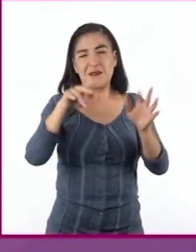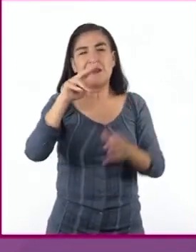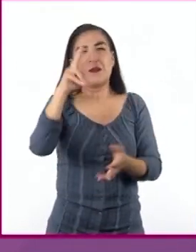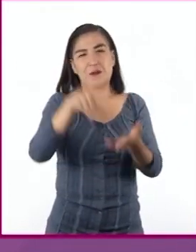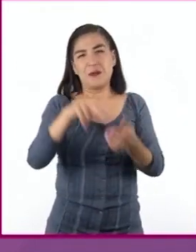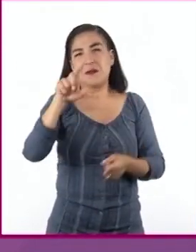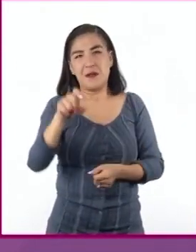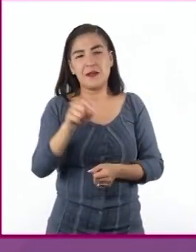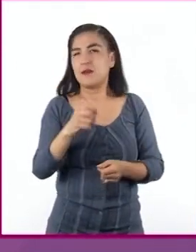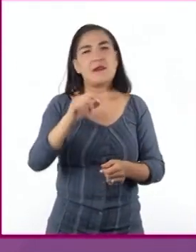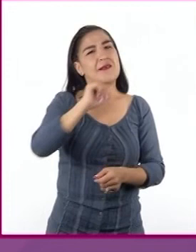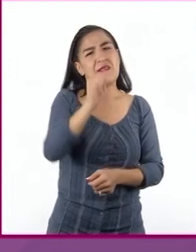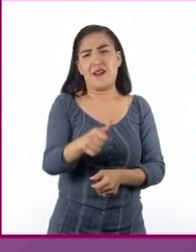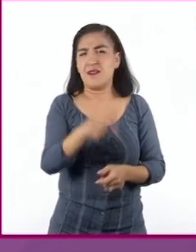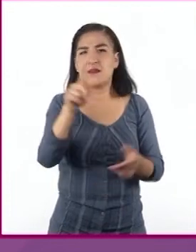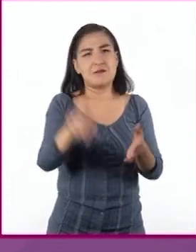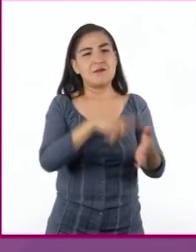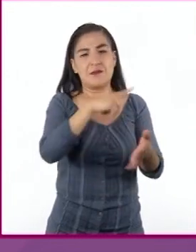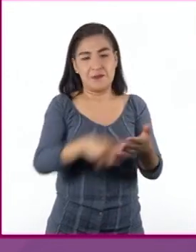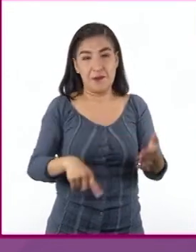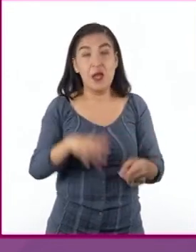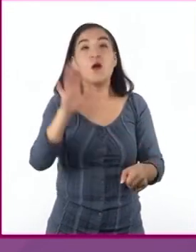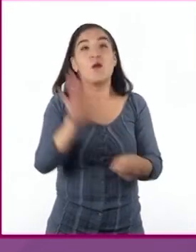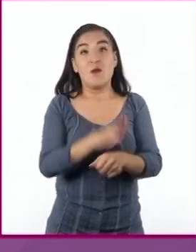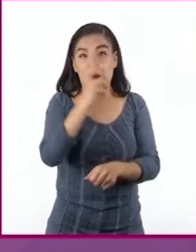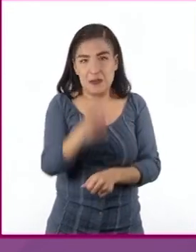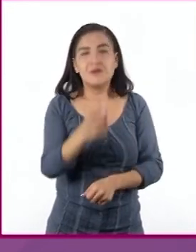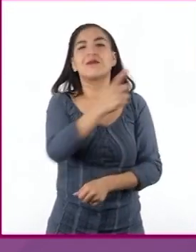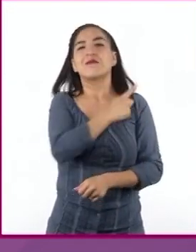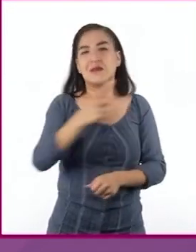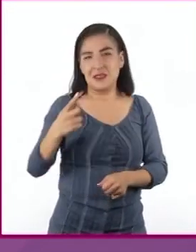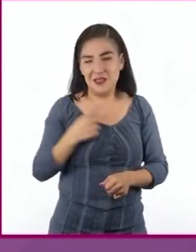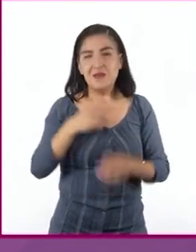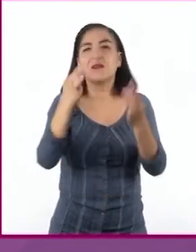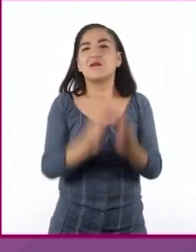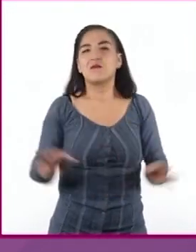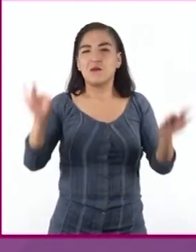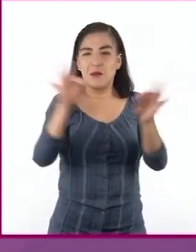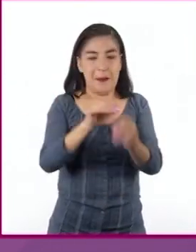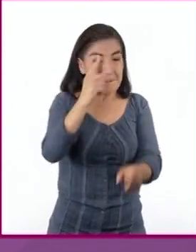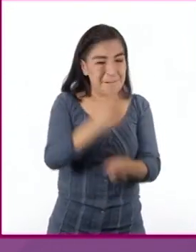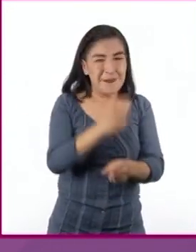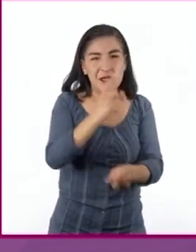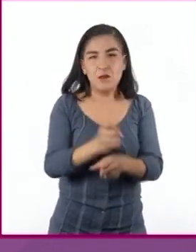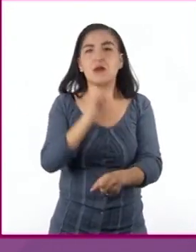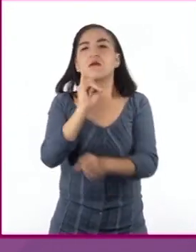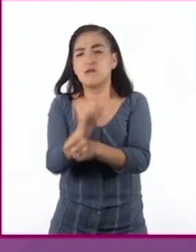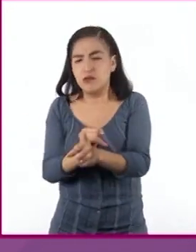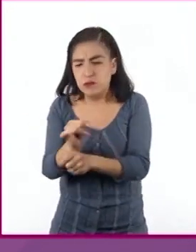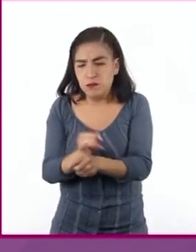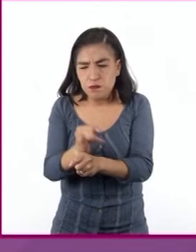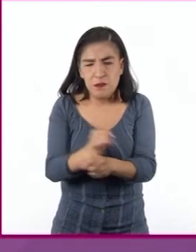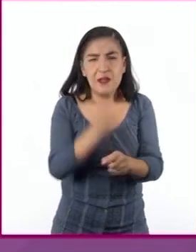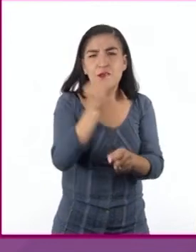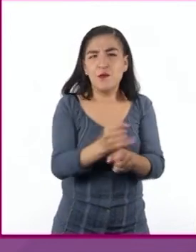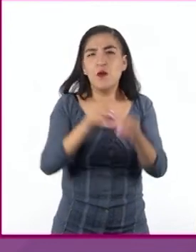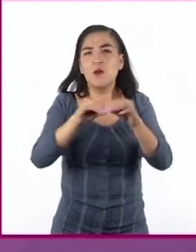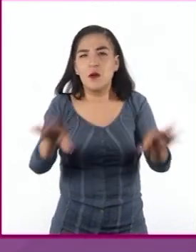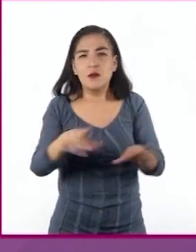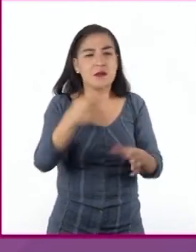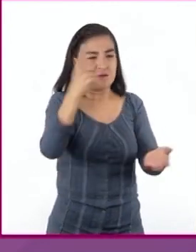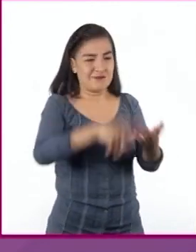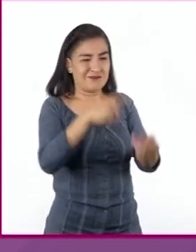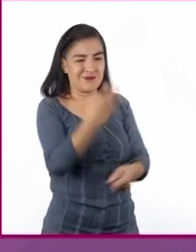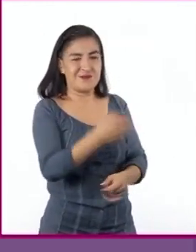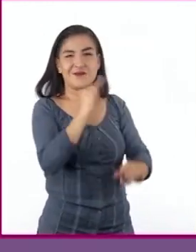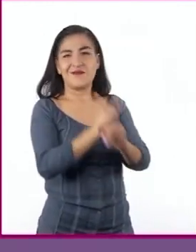me doy cuenta por qué es muy importante verificar y cuestionar la información que recibimos mediante las